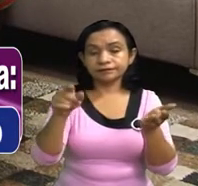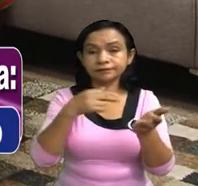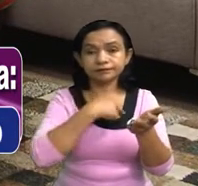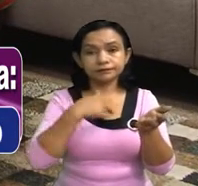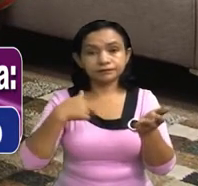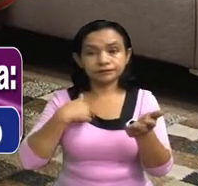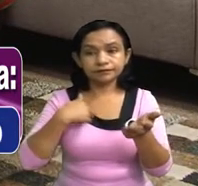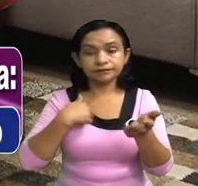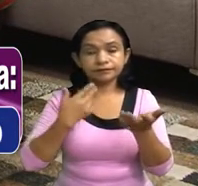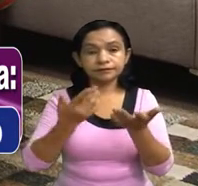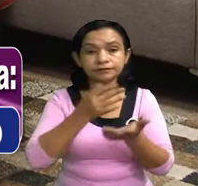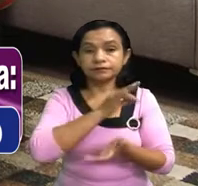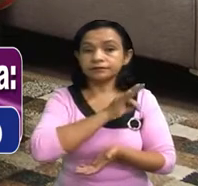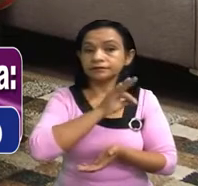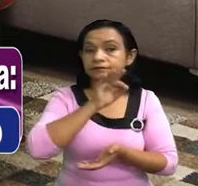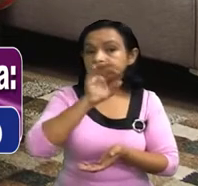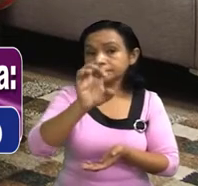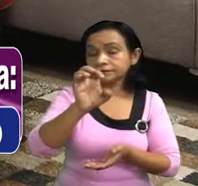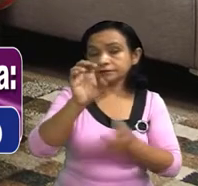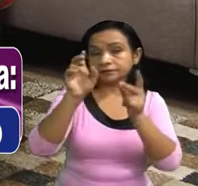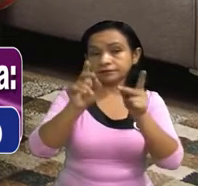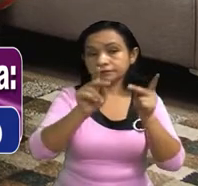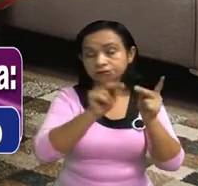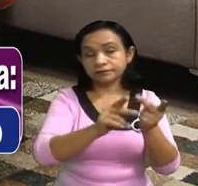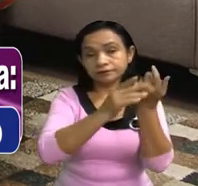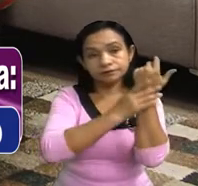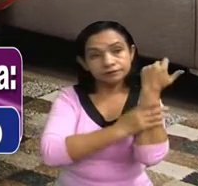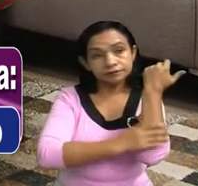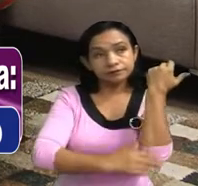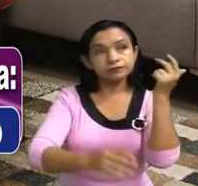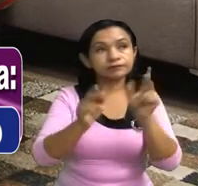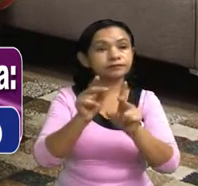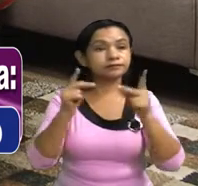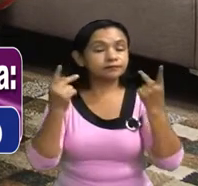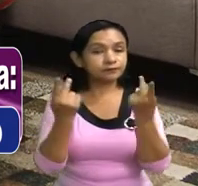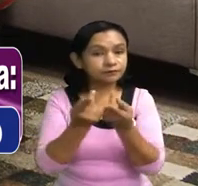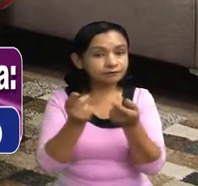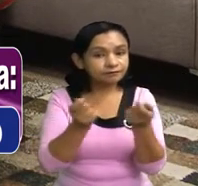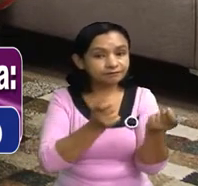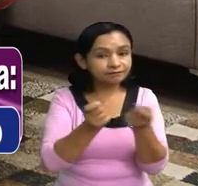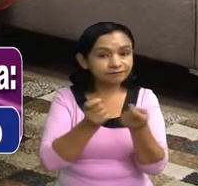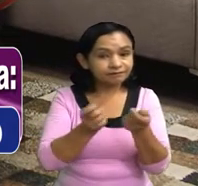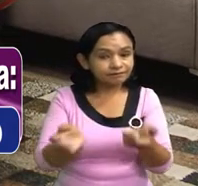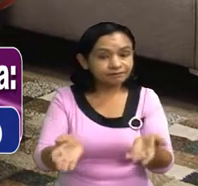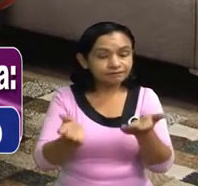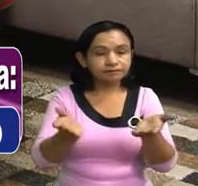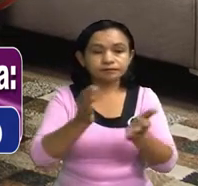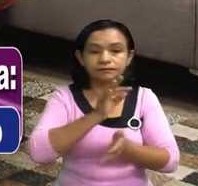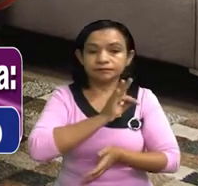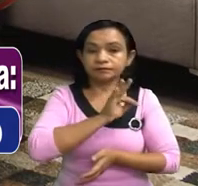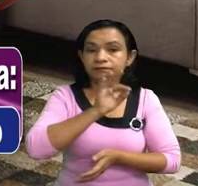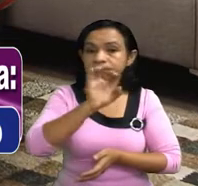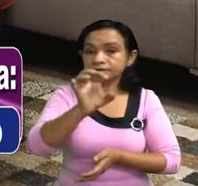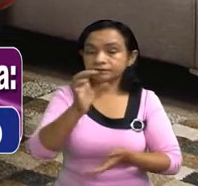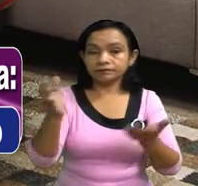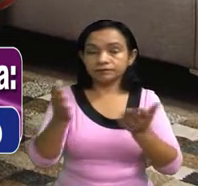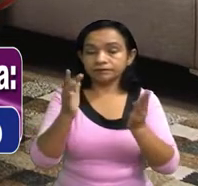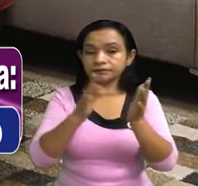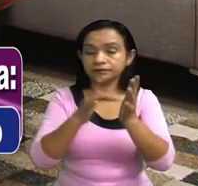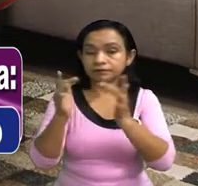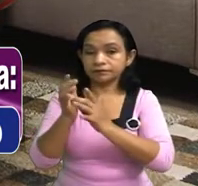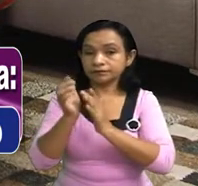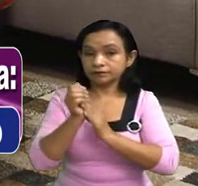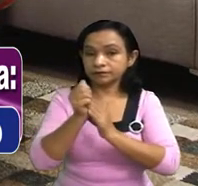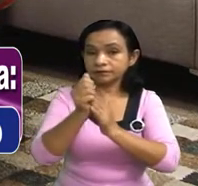de la fe de los humildes, del pueblo, y los manipulan en la fe, no como seguidores de Cristo, sino